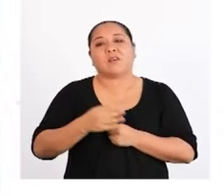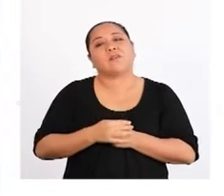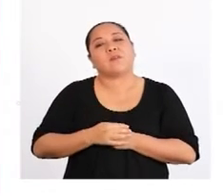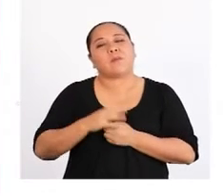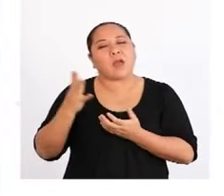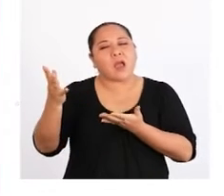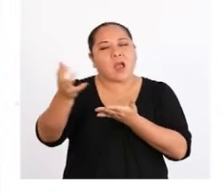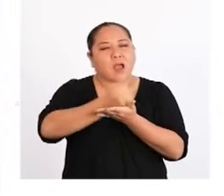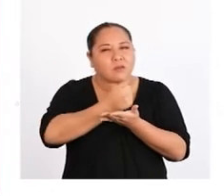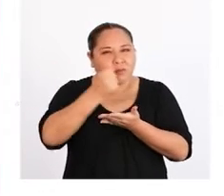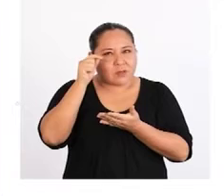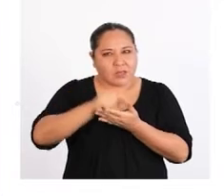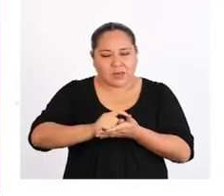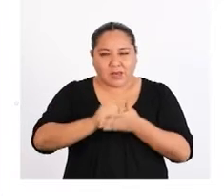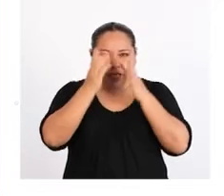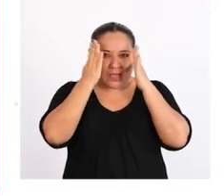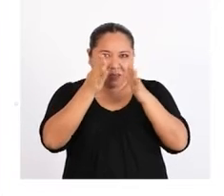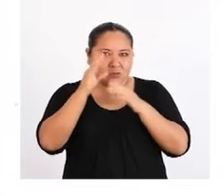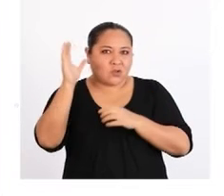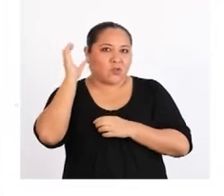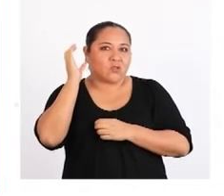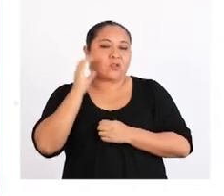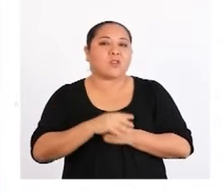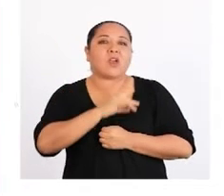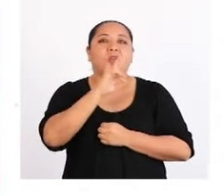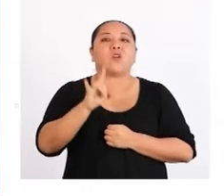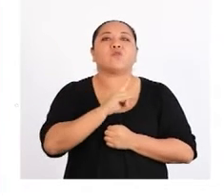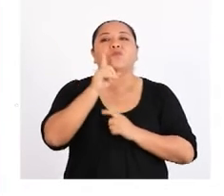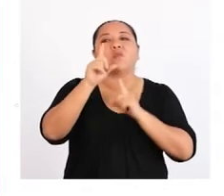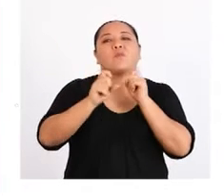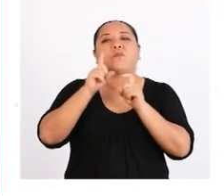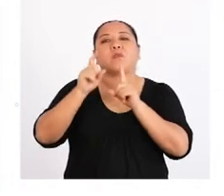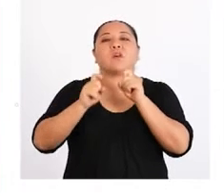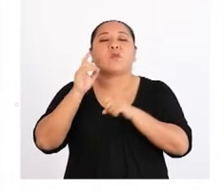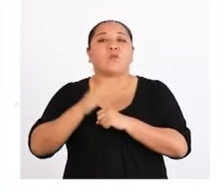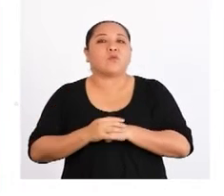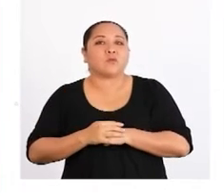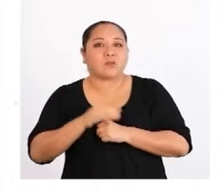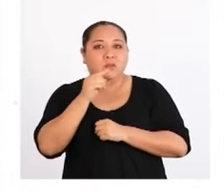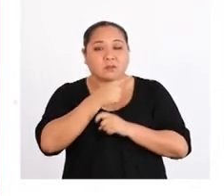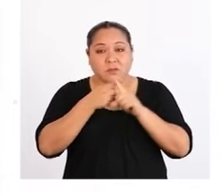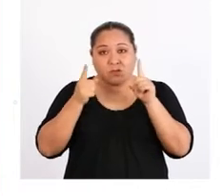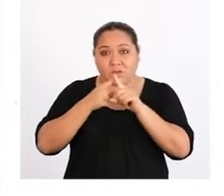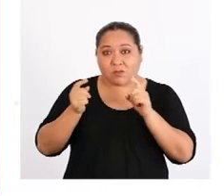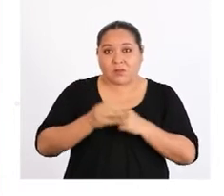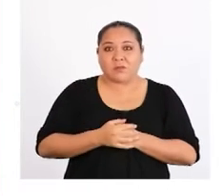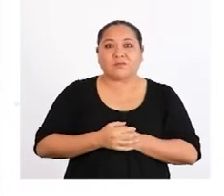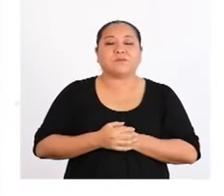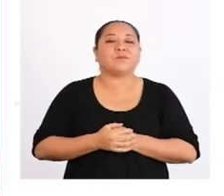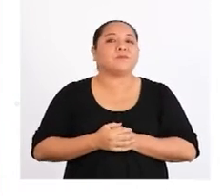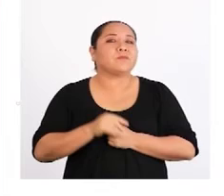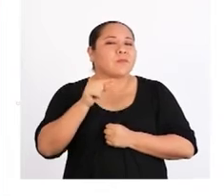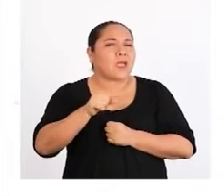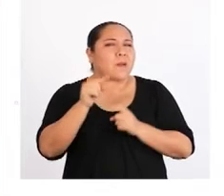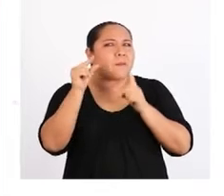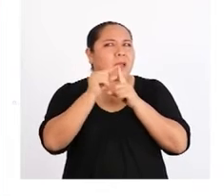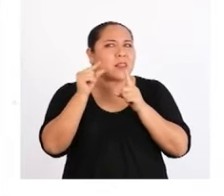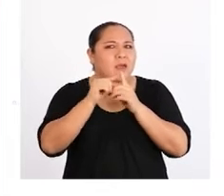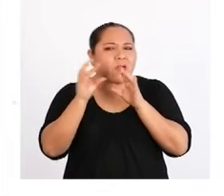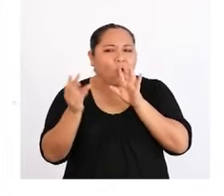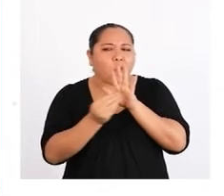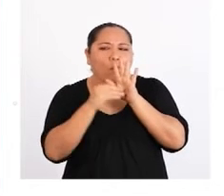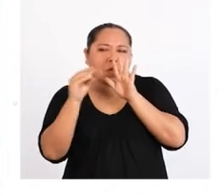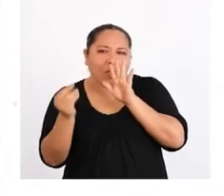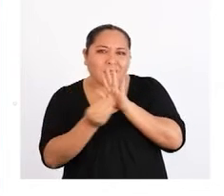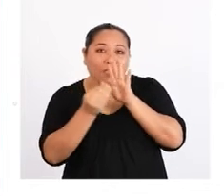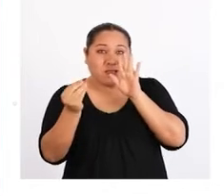para captar la atención del oyente. El uso de preguntas retóricas, es decir, palabras